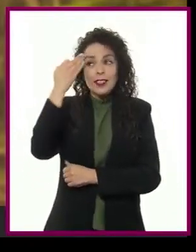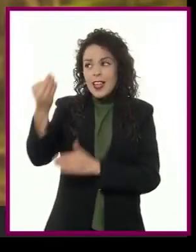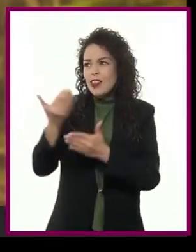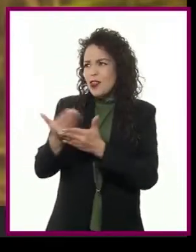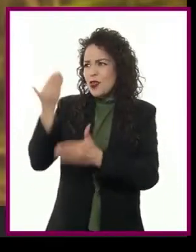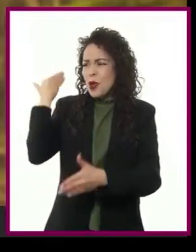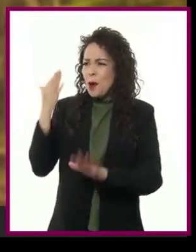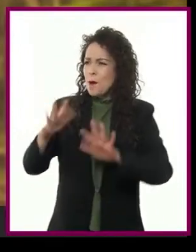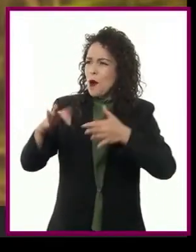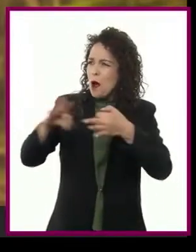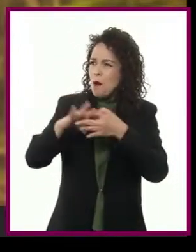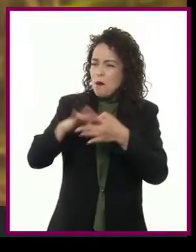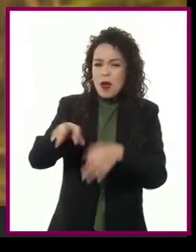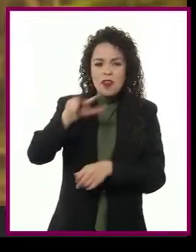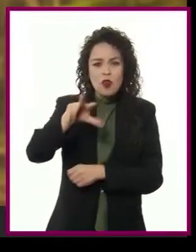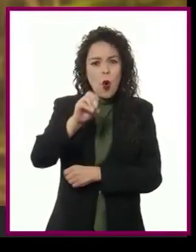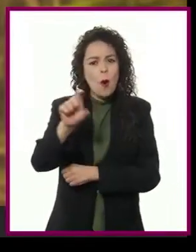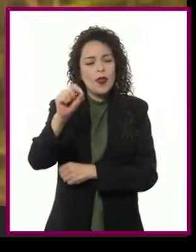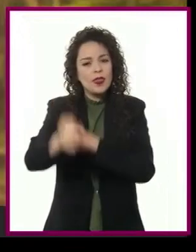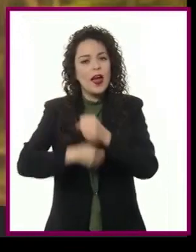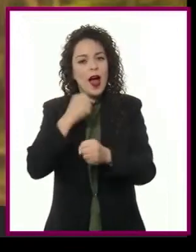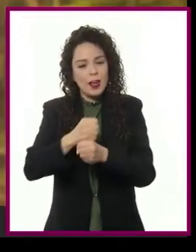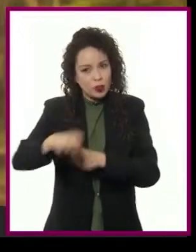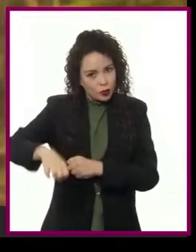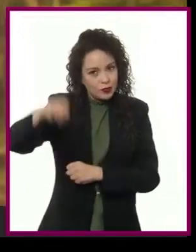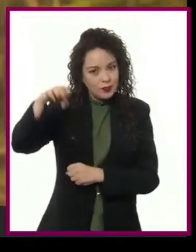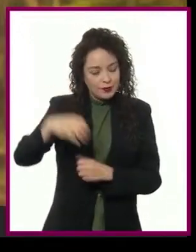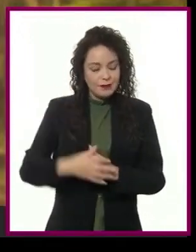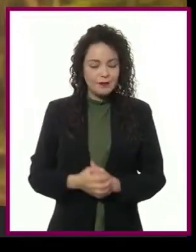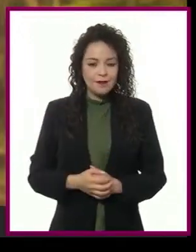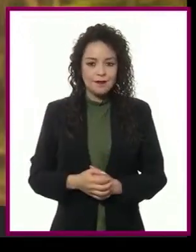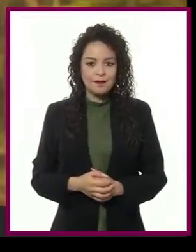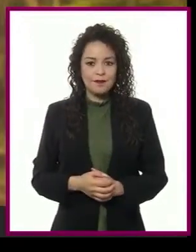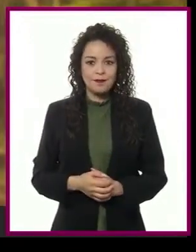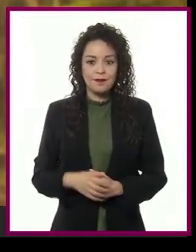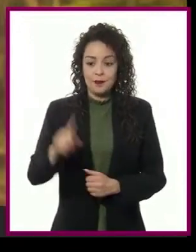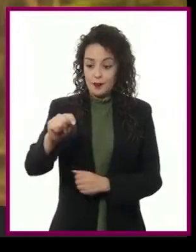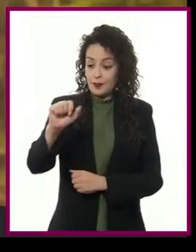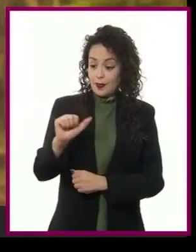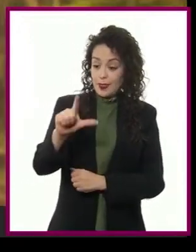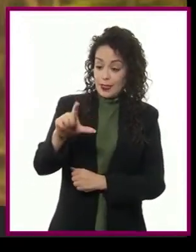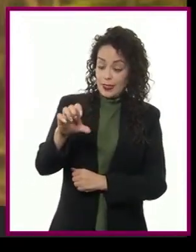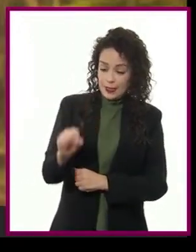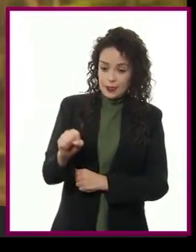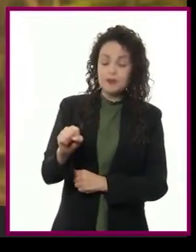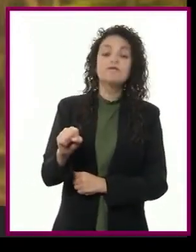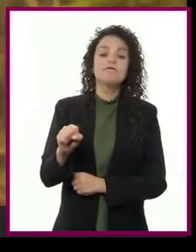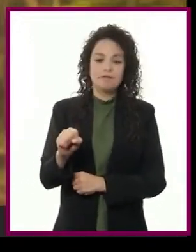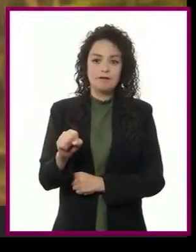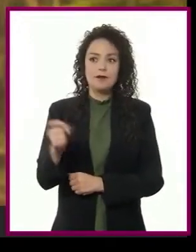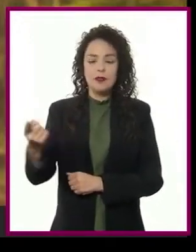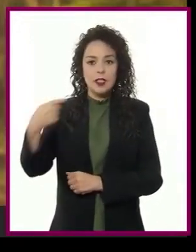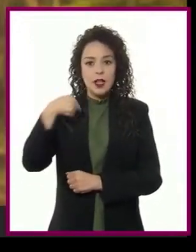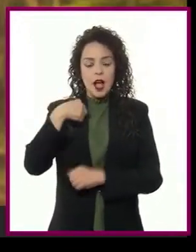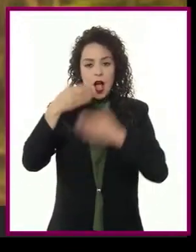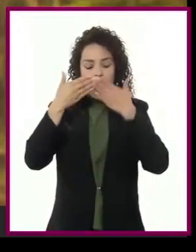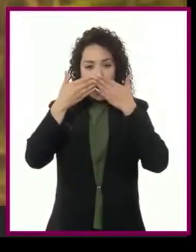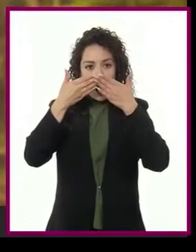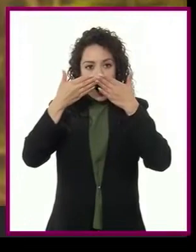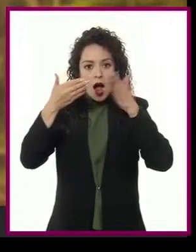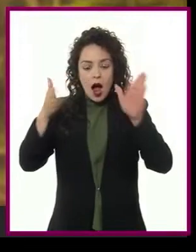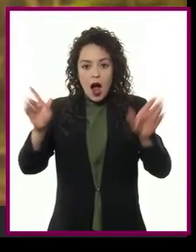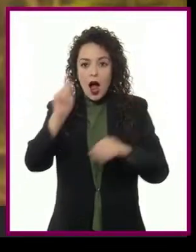entre 18 y 20 años. Tales de Mileto despertó en mí un gran interés por